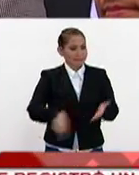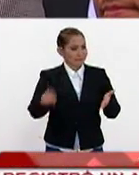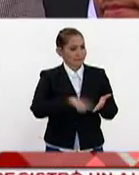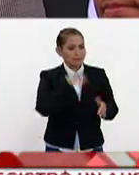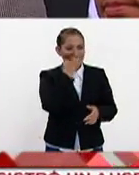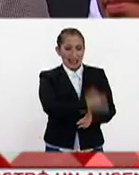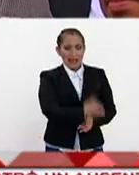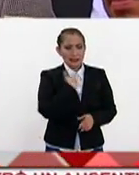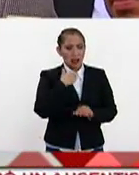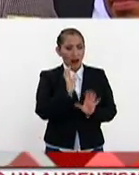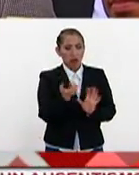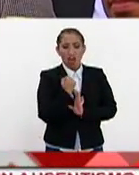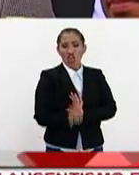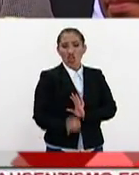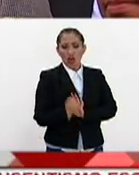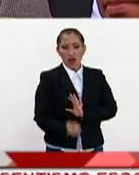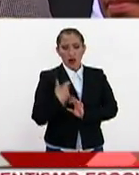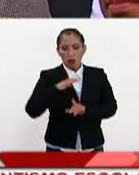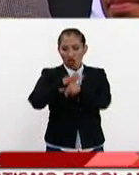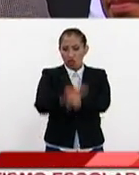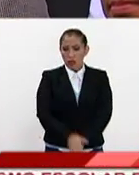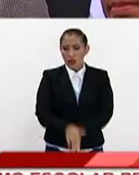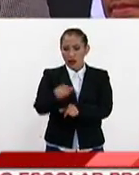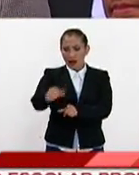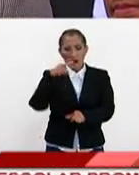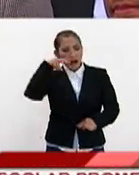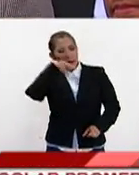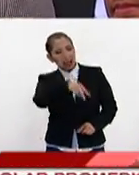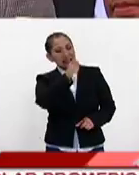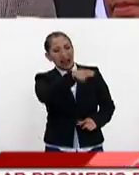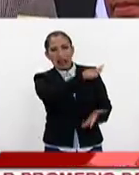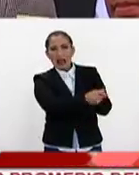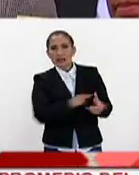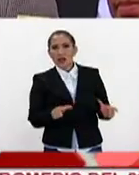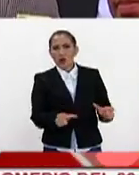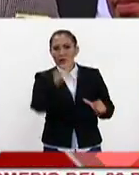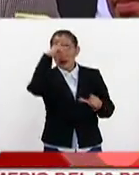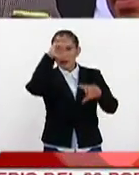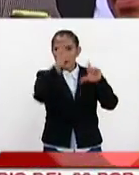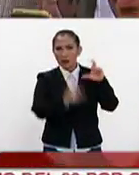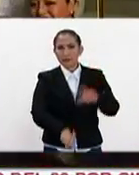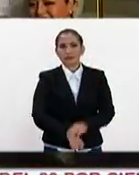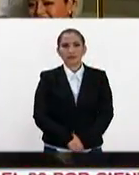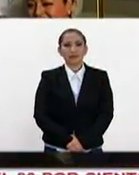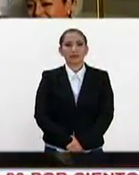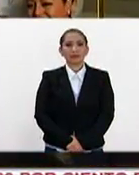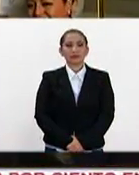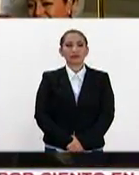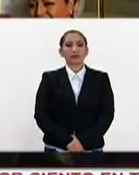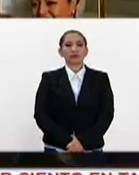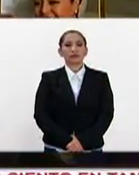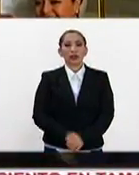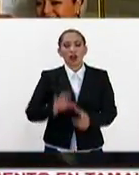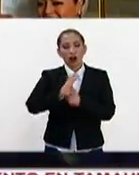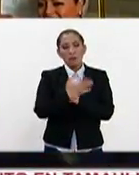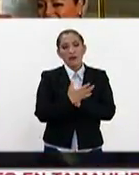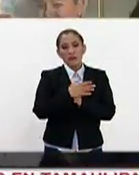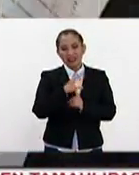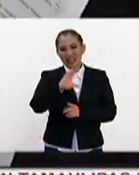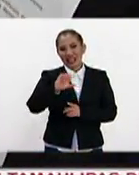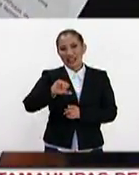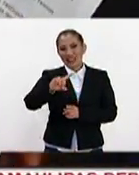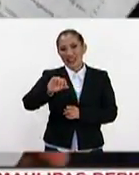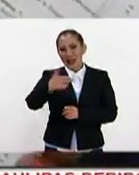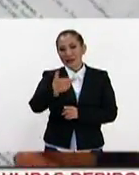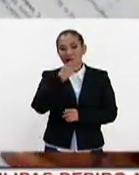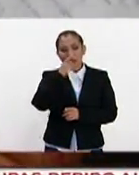en esta autoritaria, en esta represora visión que representa la Ley de Seguridad Interior. La Comisión Nacional de Derechos